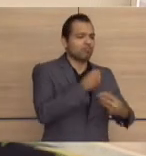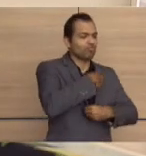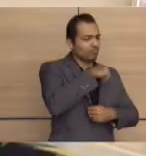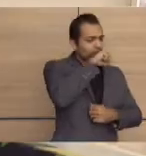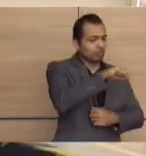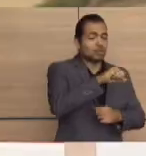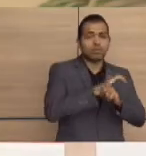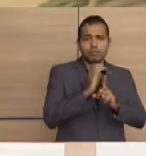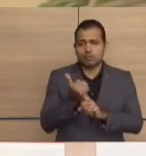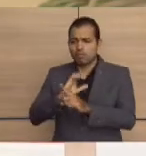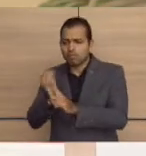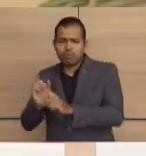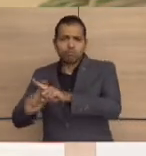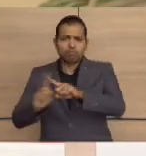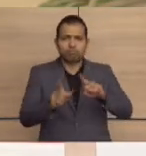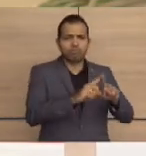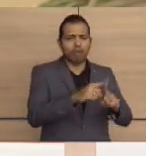de culturas o este tipo